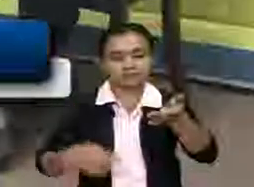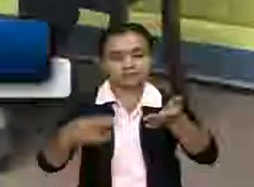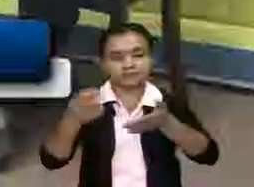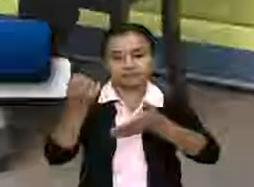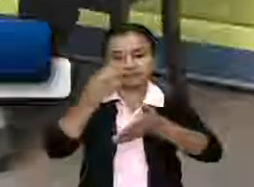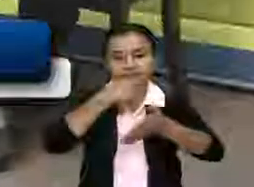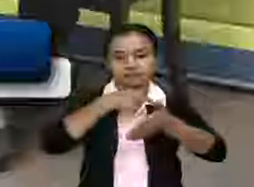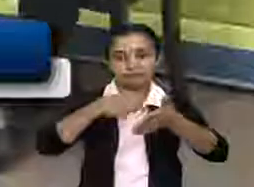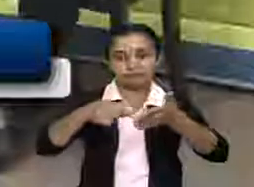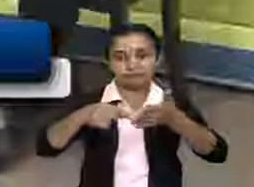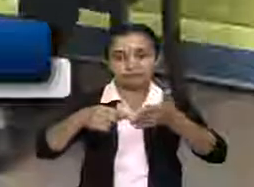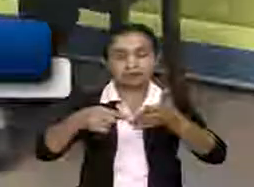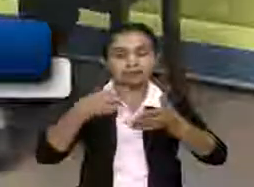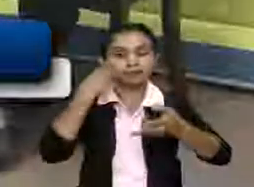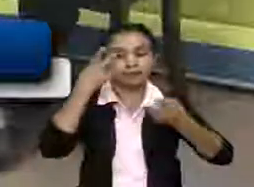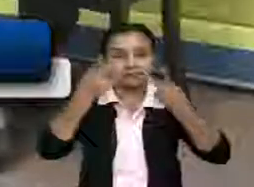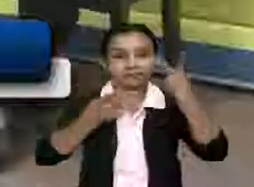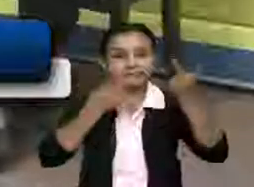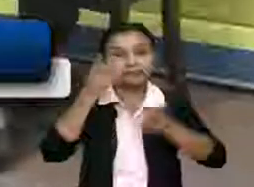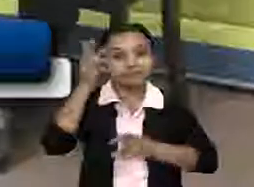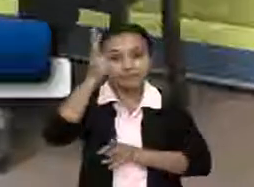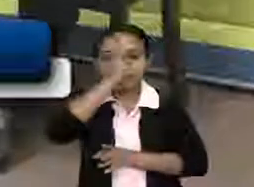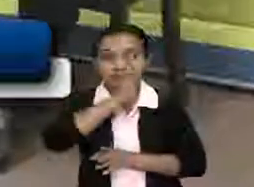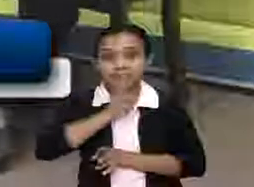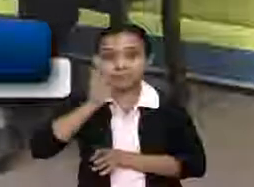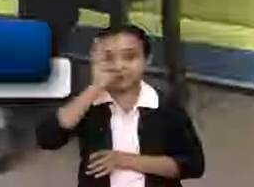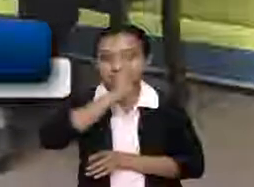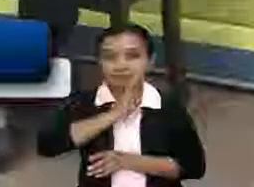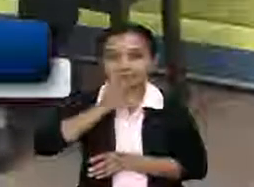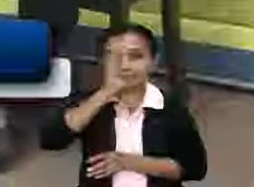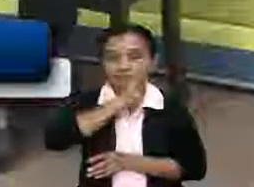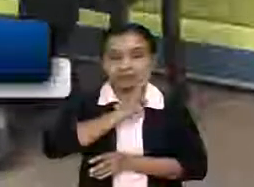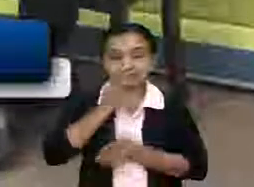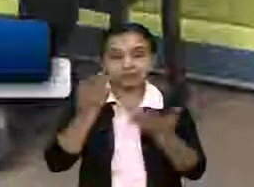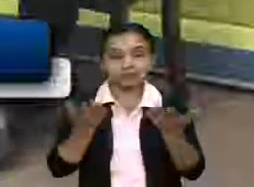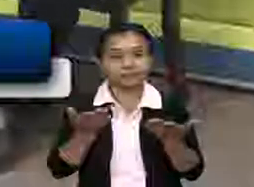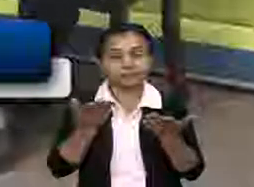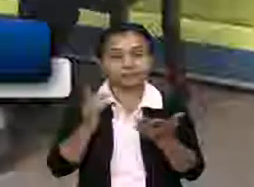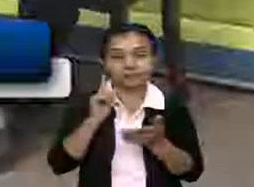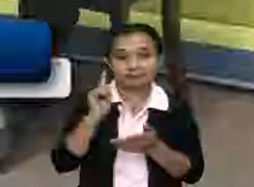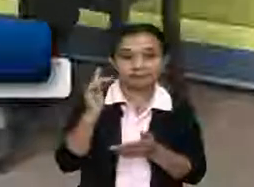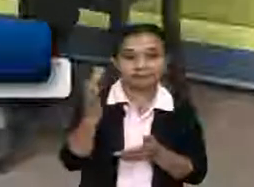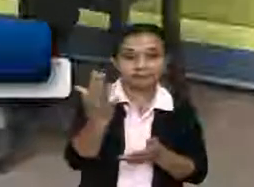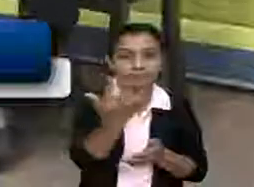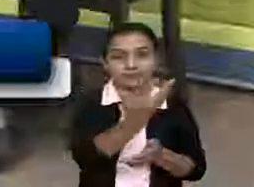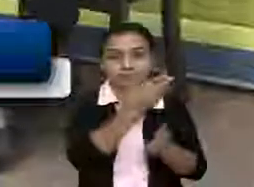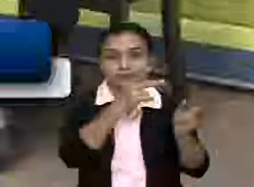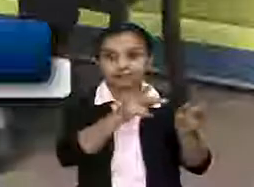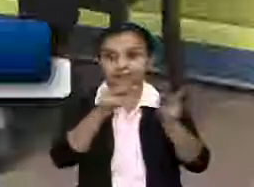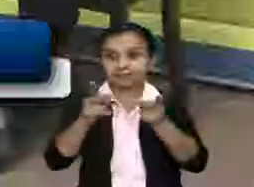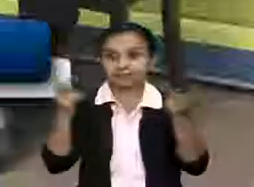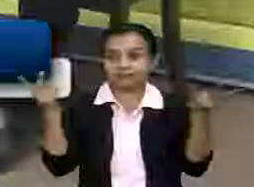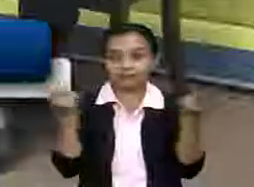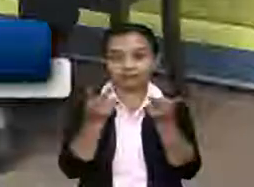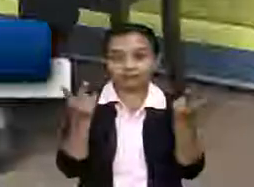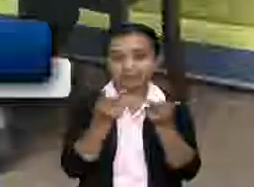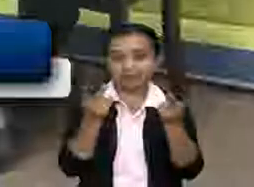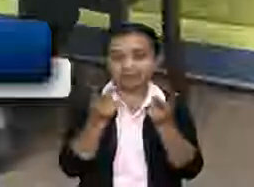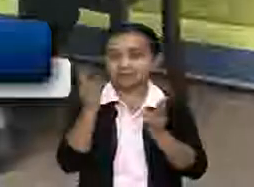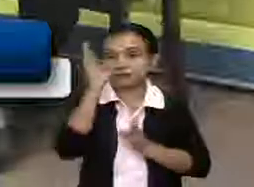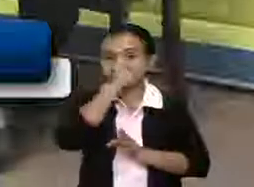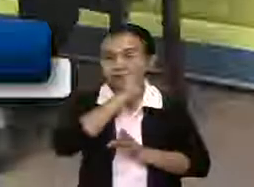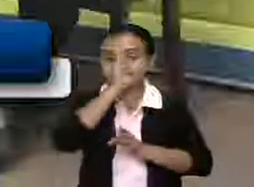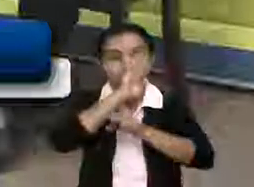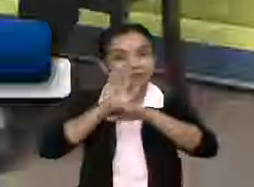próxima semana estamos visitando bluefield ya toda la ciudadanía de bluffy la estamos invitando desde yebra